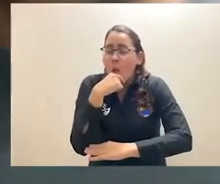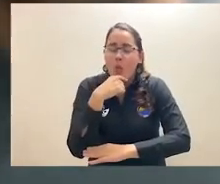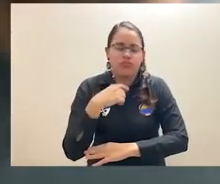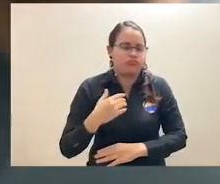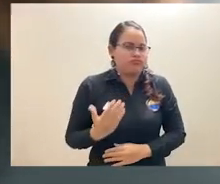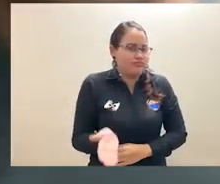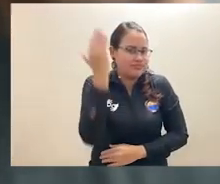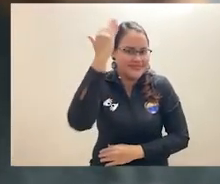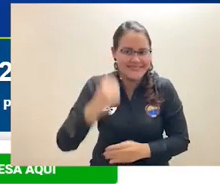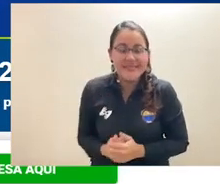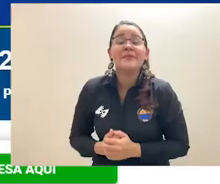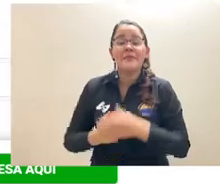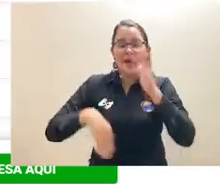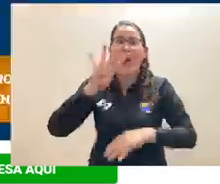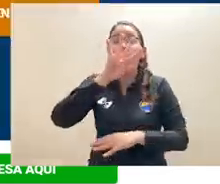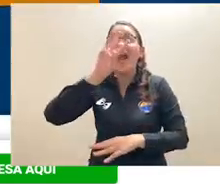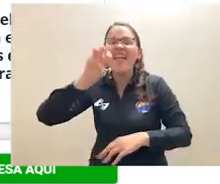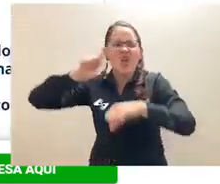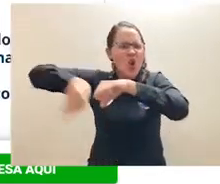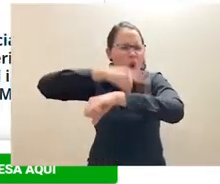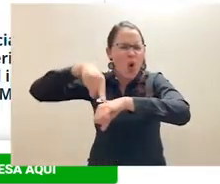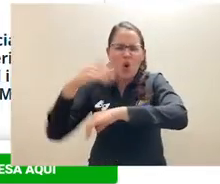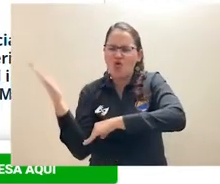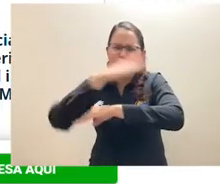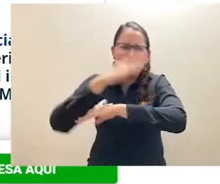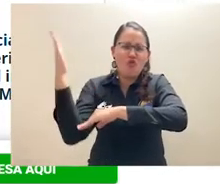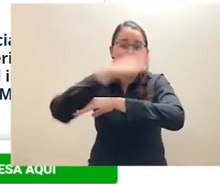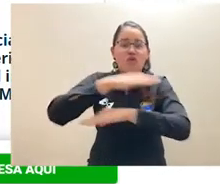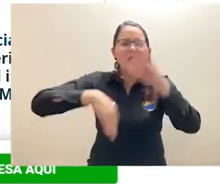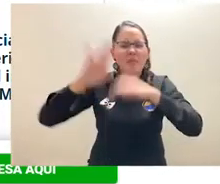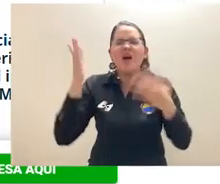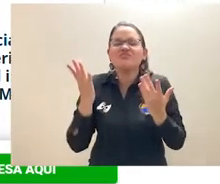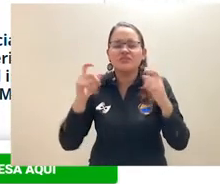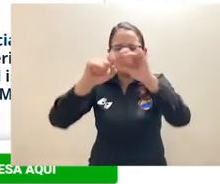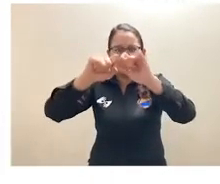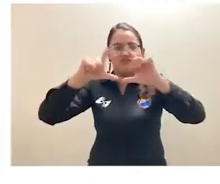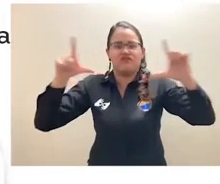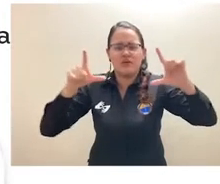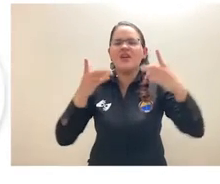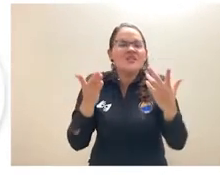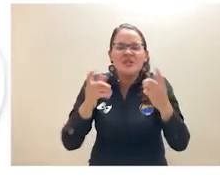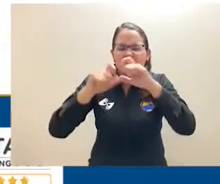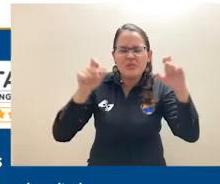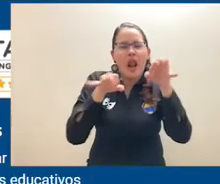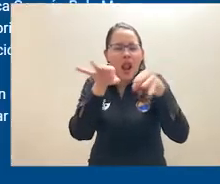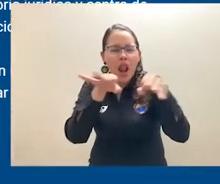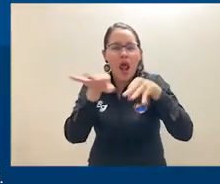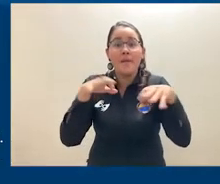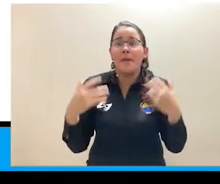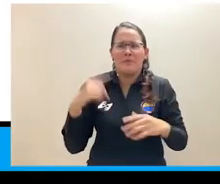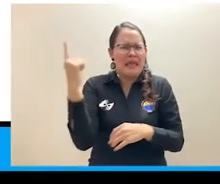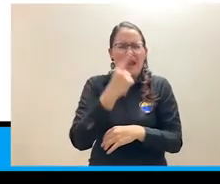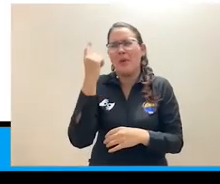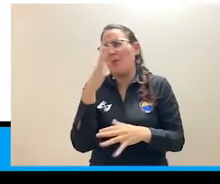me sirvió un montón. Durante 48 horas continuas se habilitó un portal web que contó con más de 4.000 visitas de profesionales